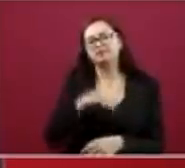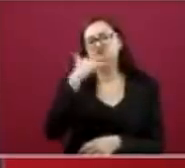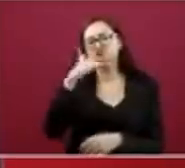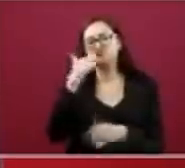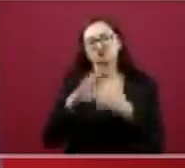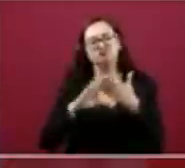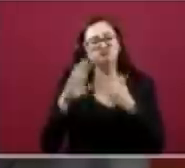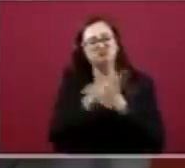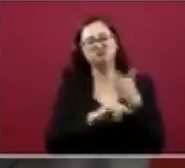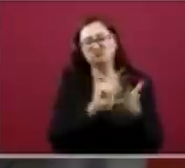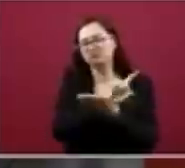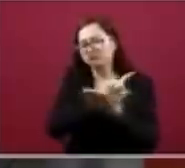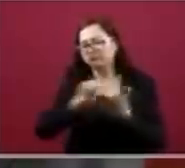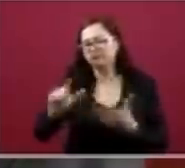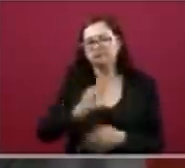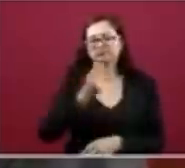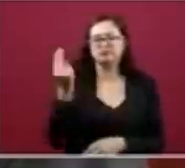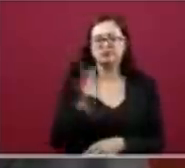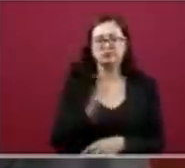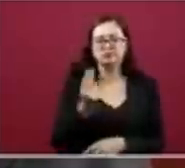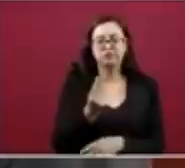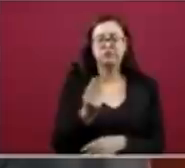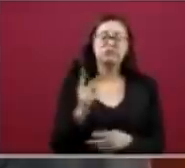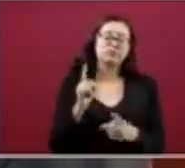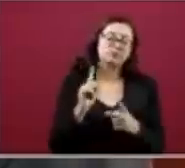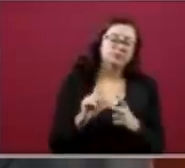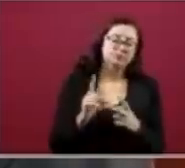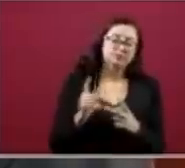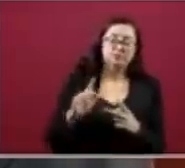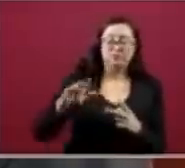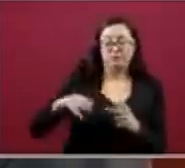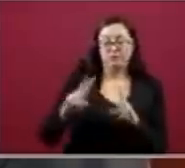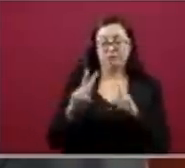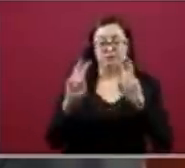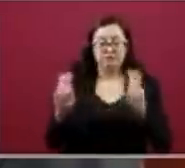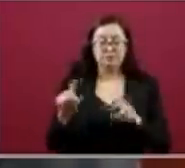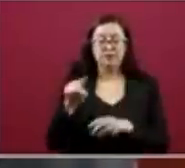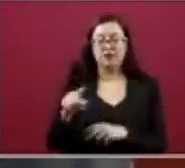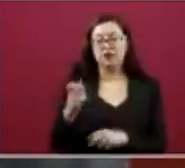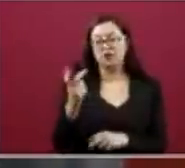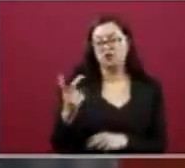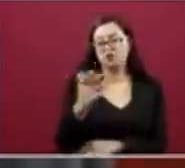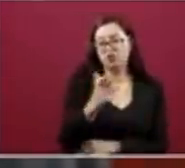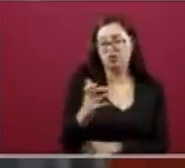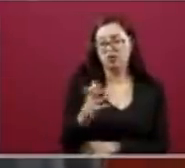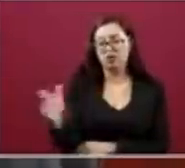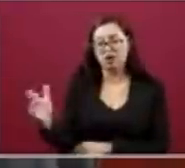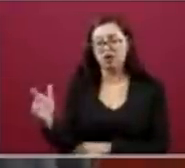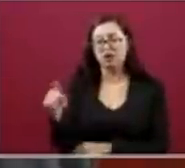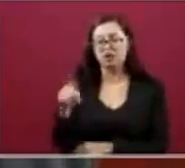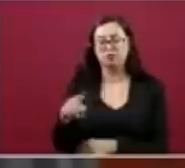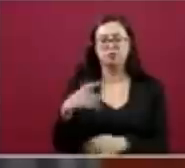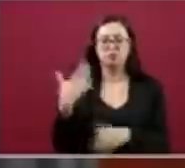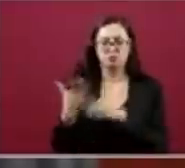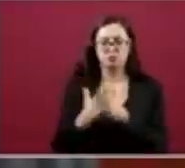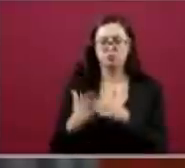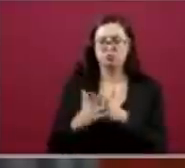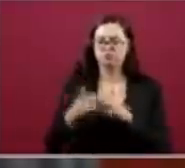Acerca de los nuevos campos que ya se van a